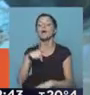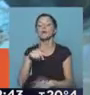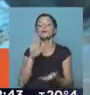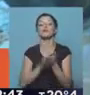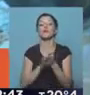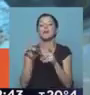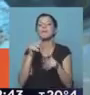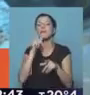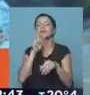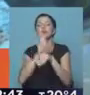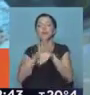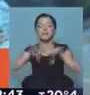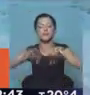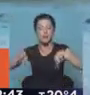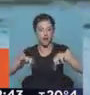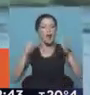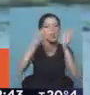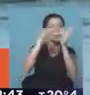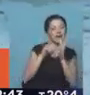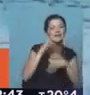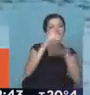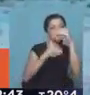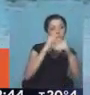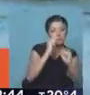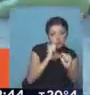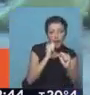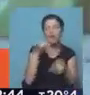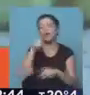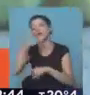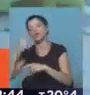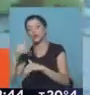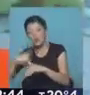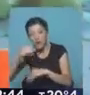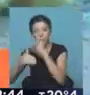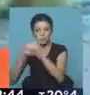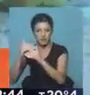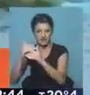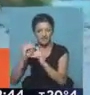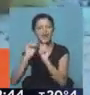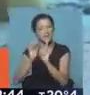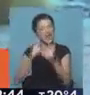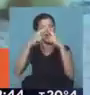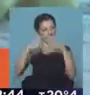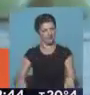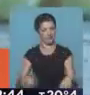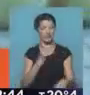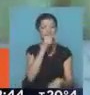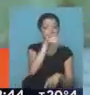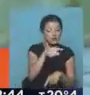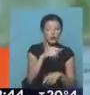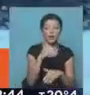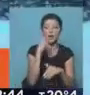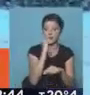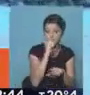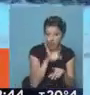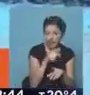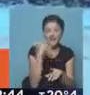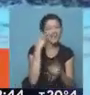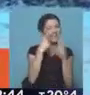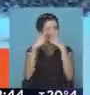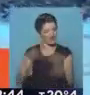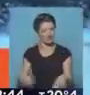desarrollados y países en desarrollo en cuanto a cómo encarar este problema. También el impacto del cambio climático es diferente en los países desarrollados que en los países en desarrollo. En los